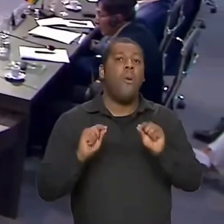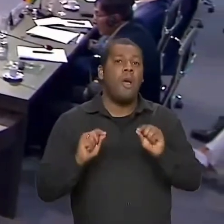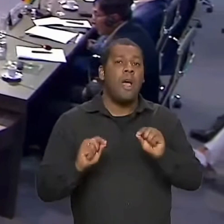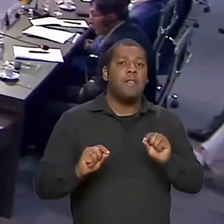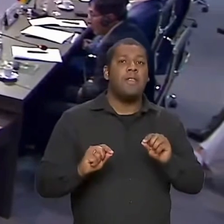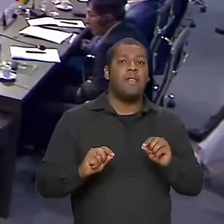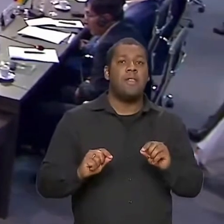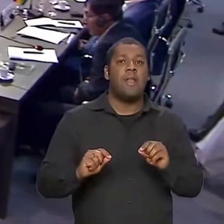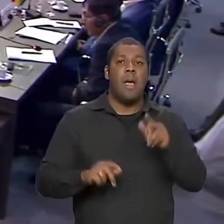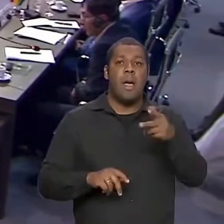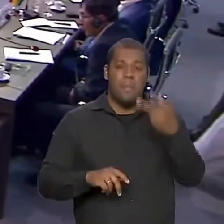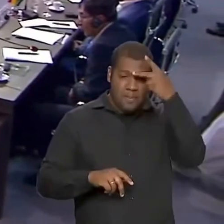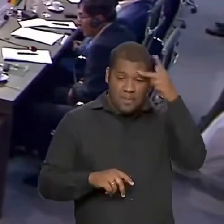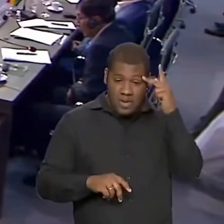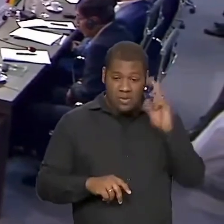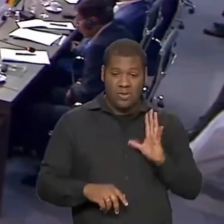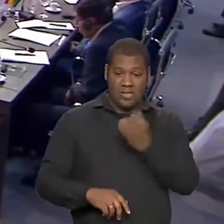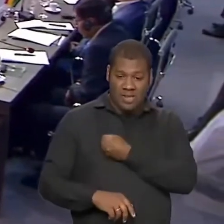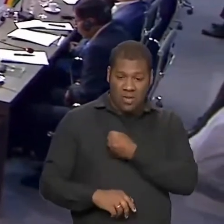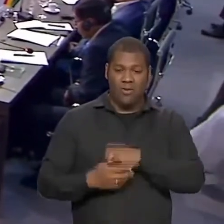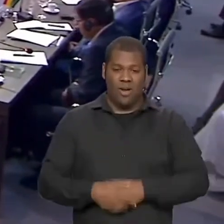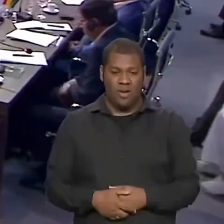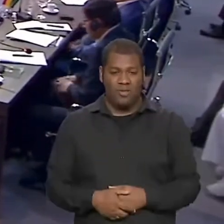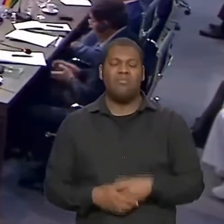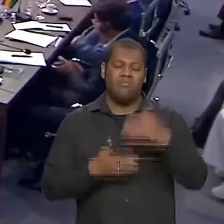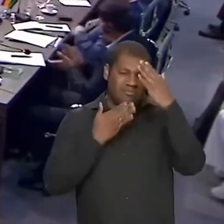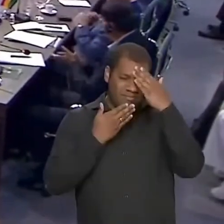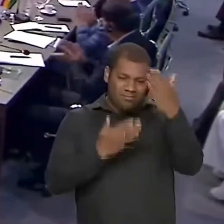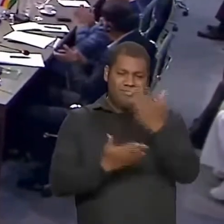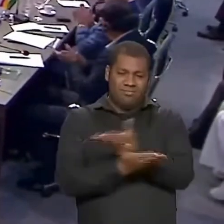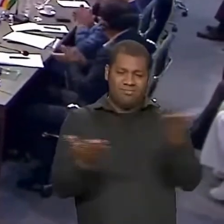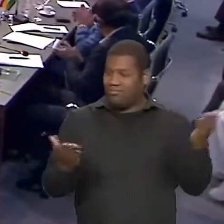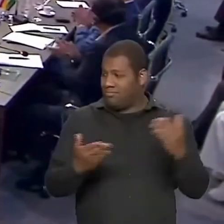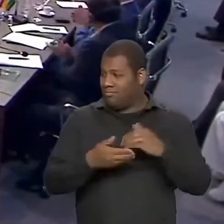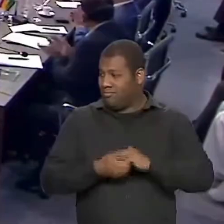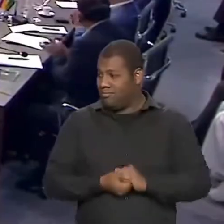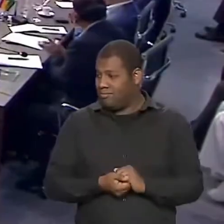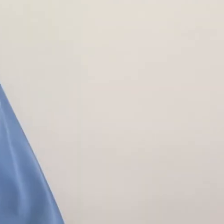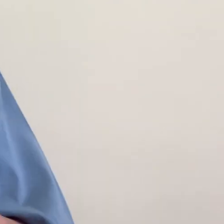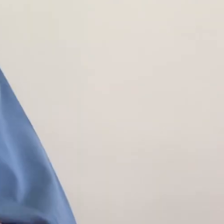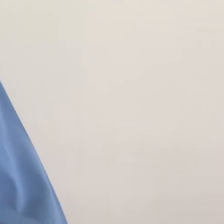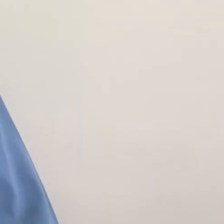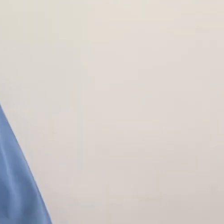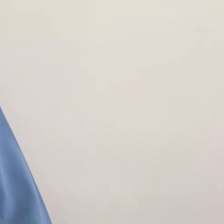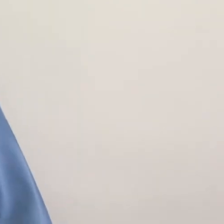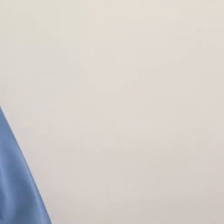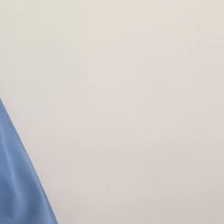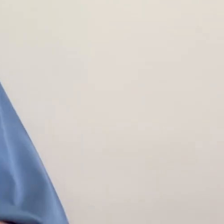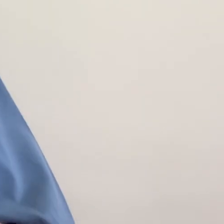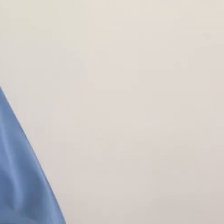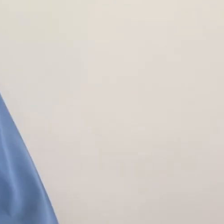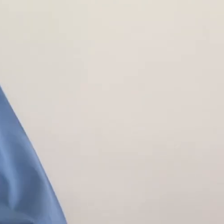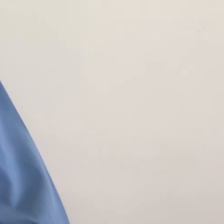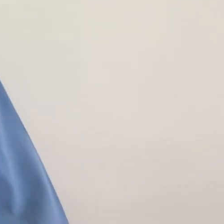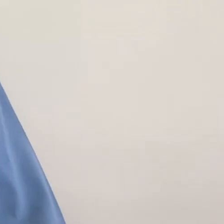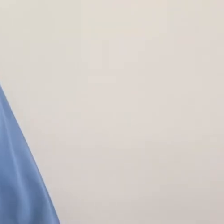por Europa, por cuestiones del cambio climático, del medio ambiente y por su histórica intervención. Siempre hay que recordar que